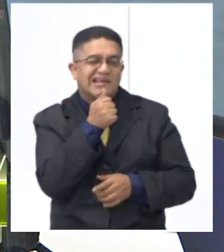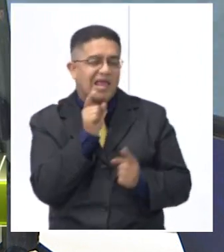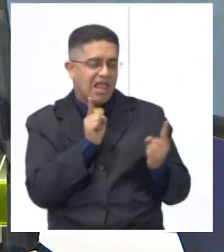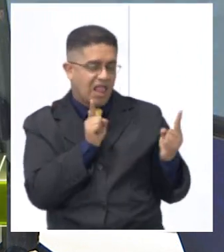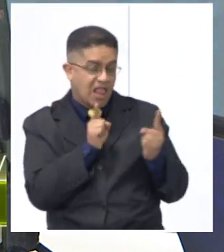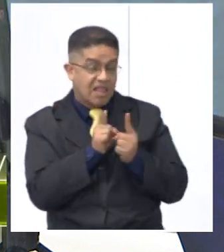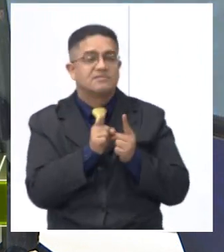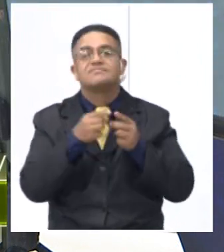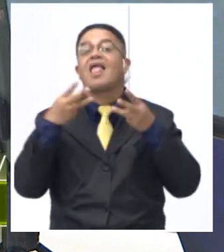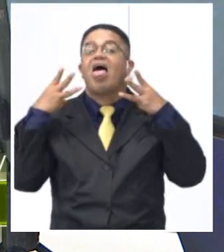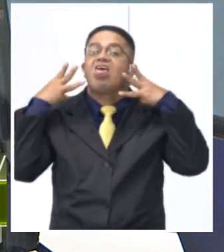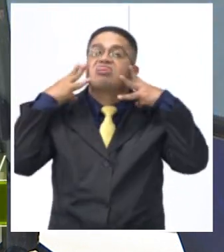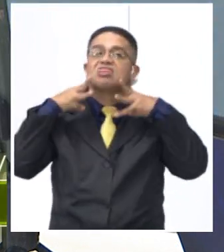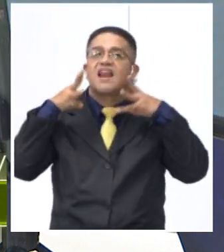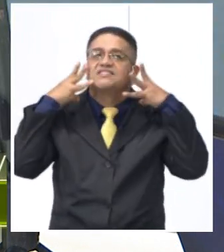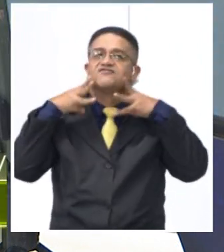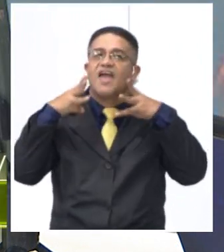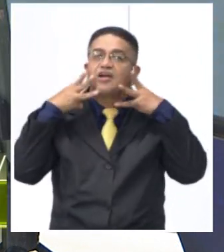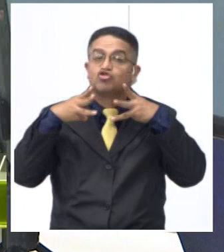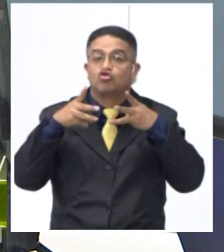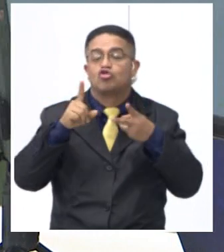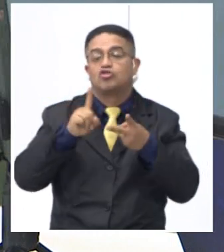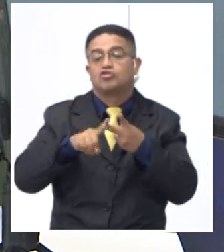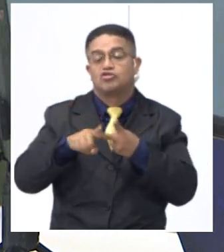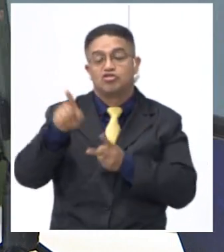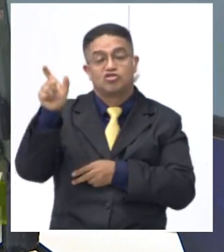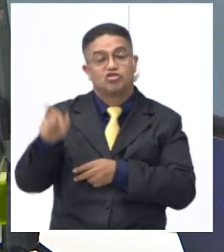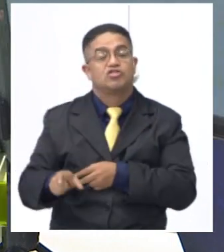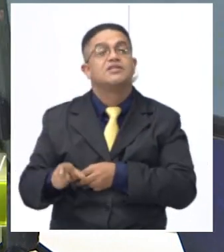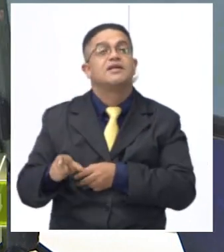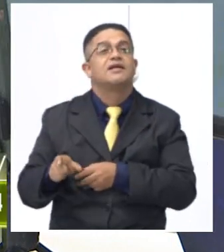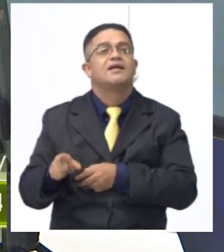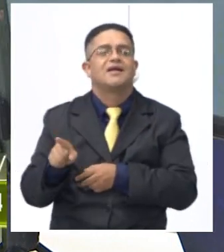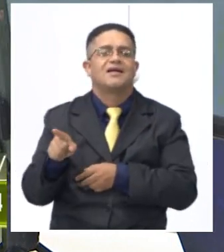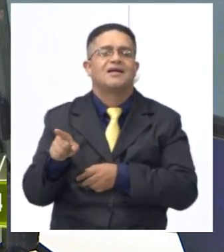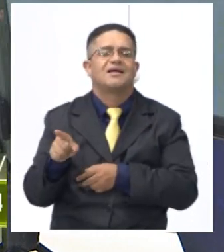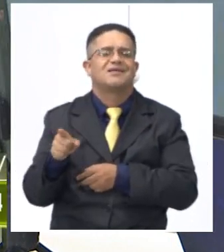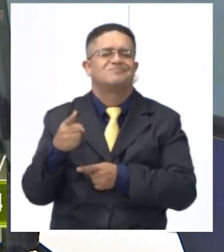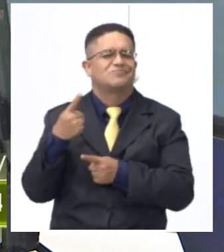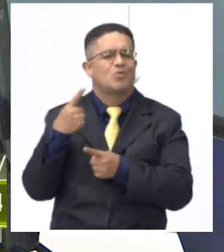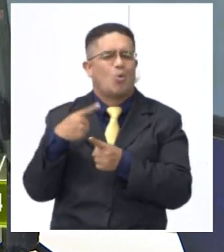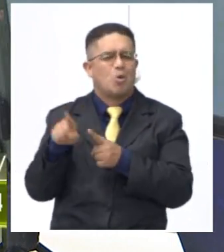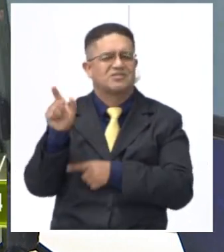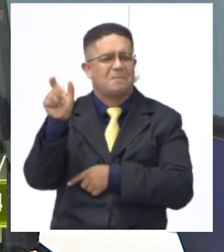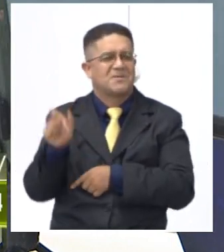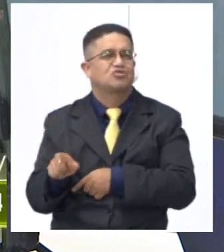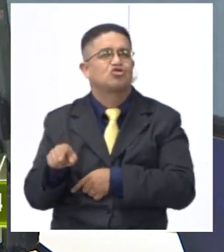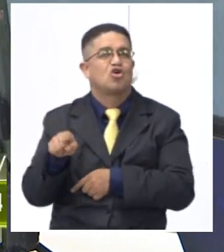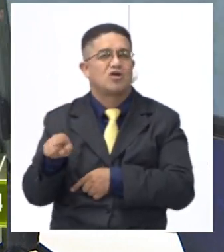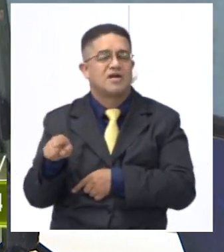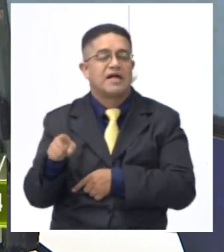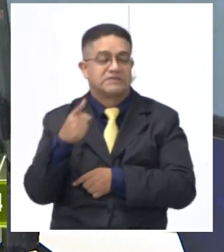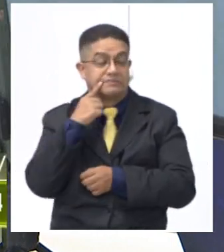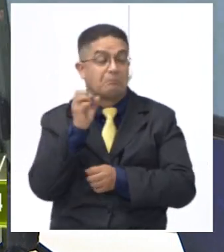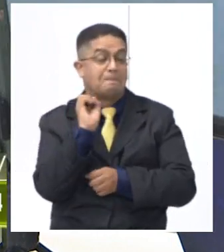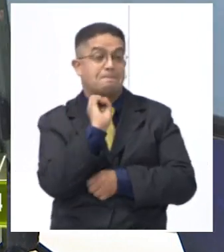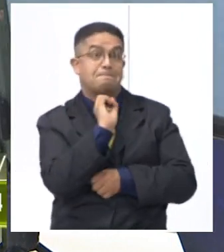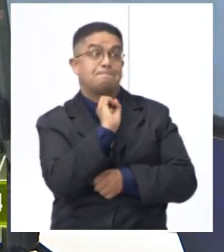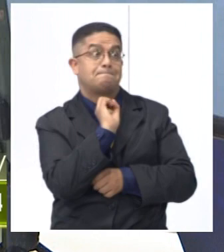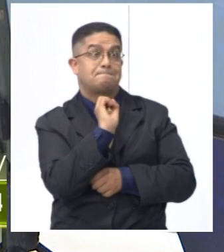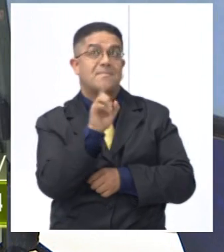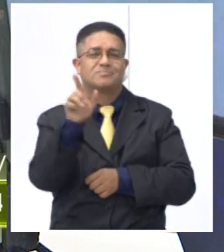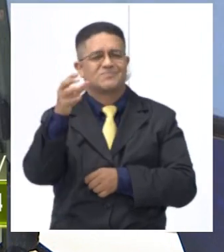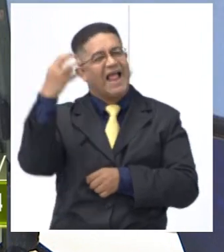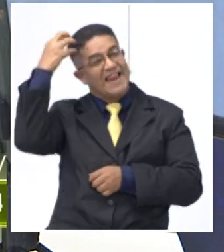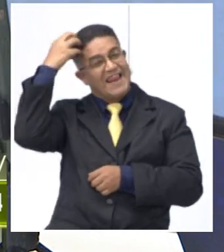Bello. Y Francisco Salia, quien era, en ese momento, imagínate, mandan una vacuna el rey de